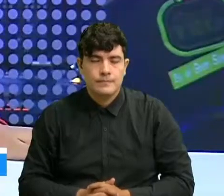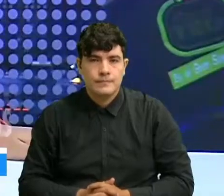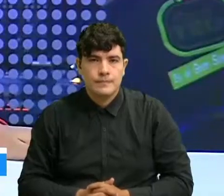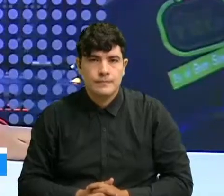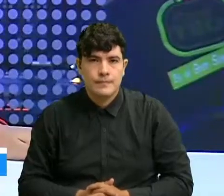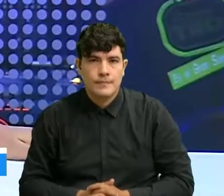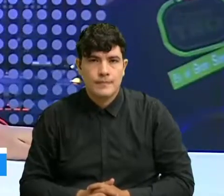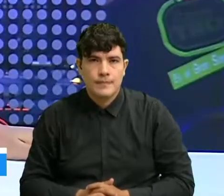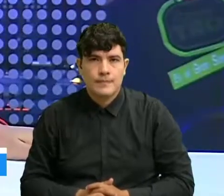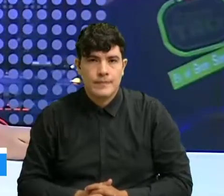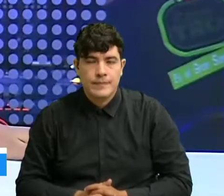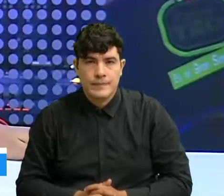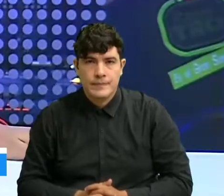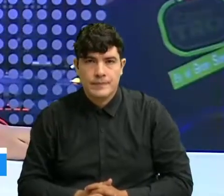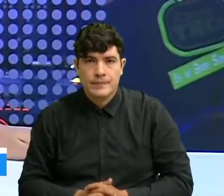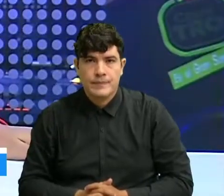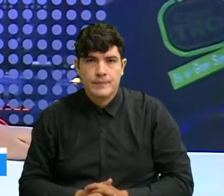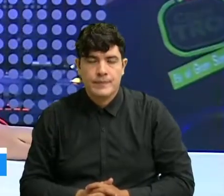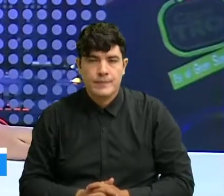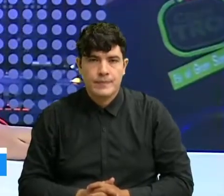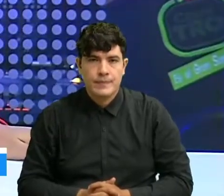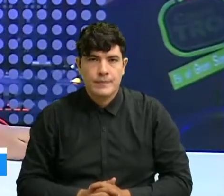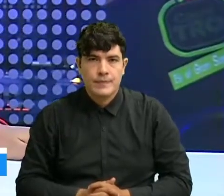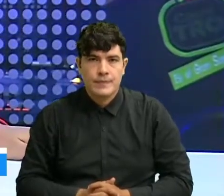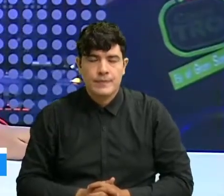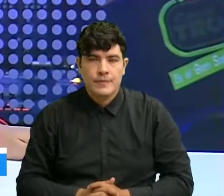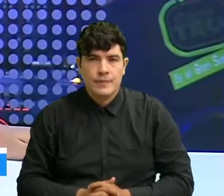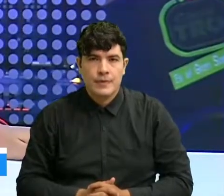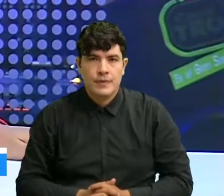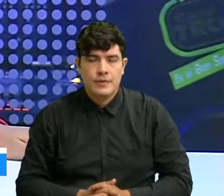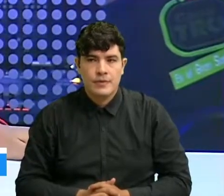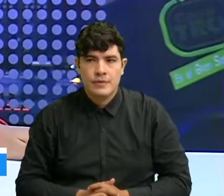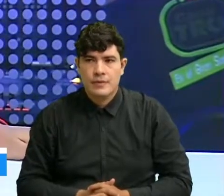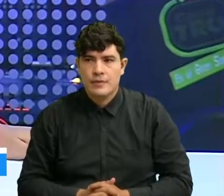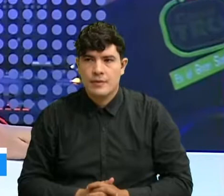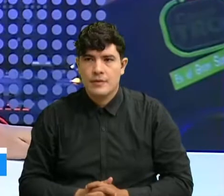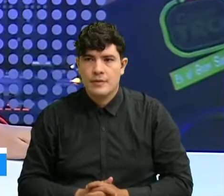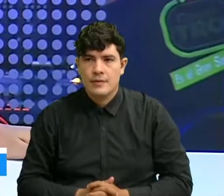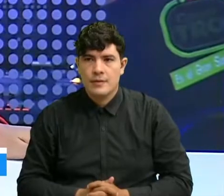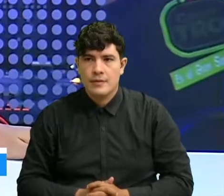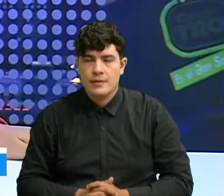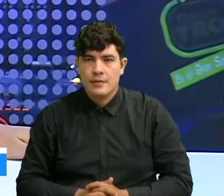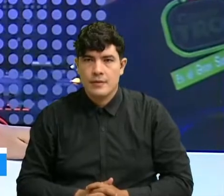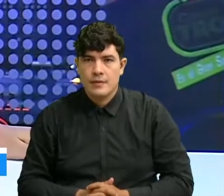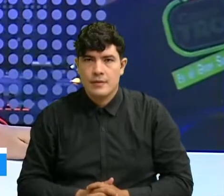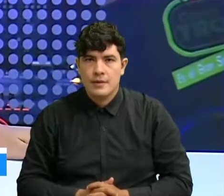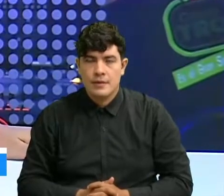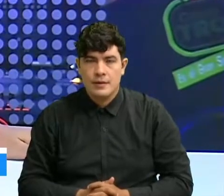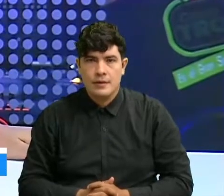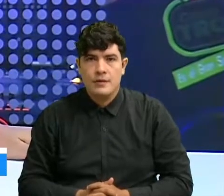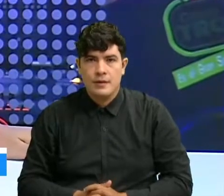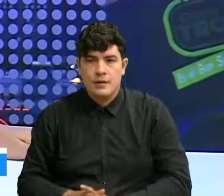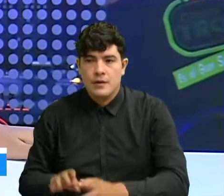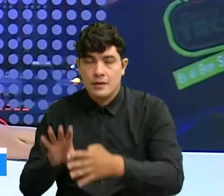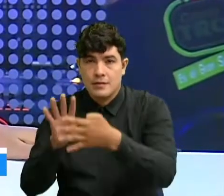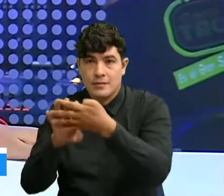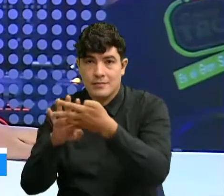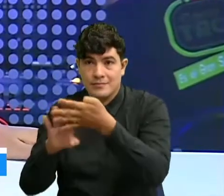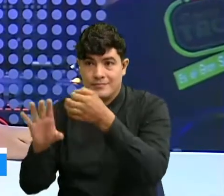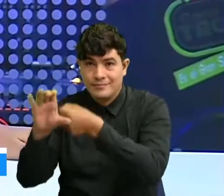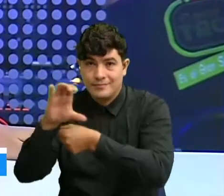Mientras tanto, familiares de internos de la cárcel Modelo de Cúcuta reportan pocas medidas de bioseguridad para el ingreso al centro